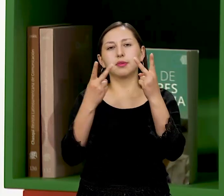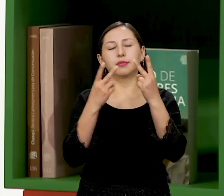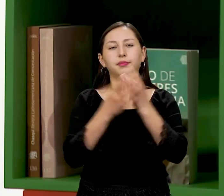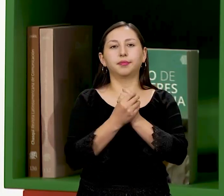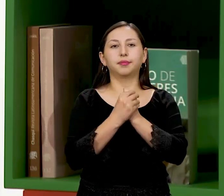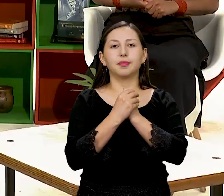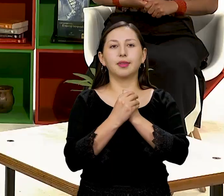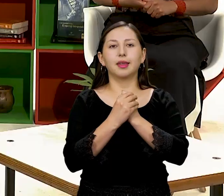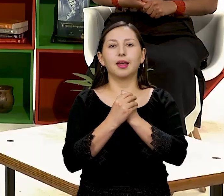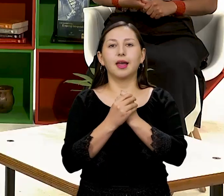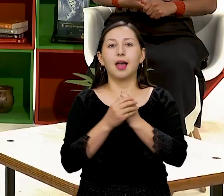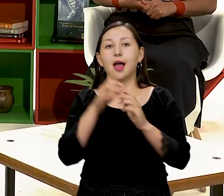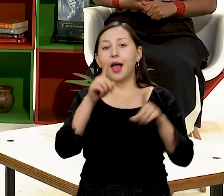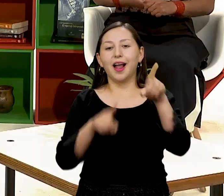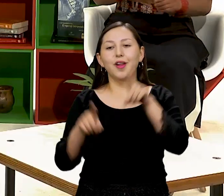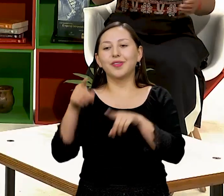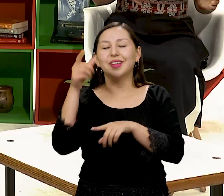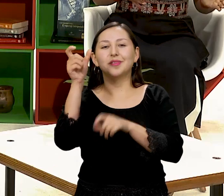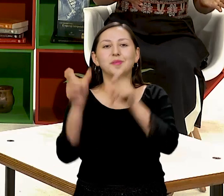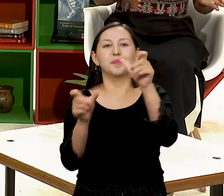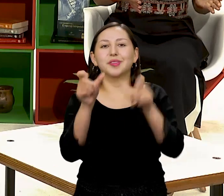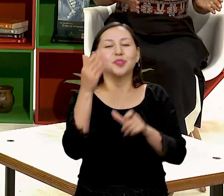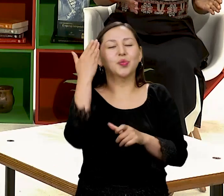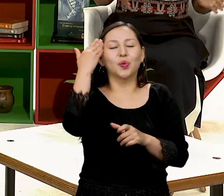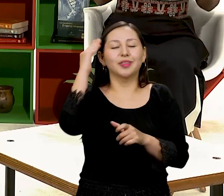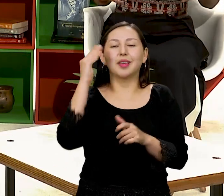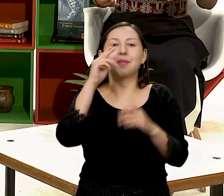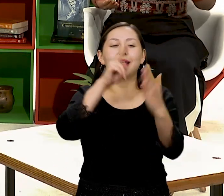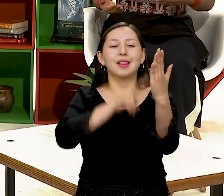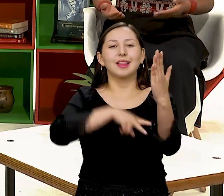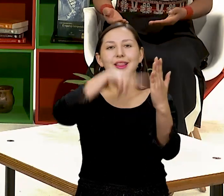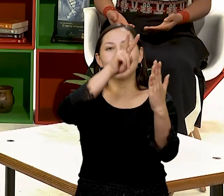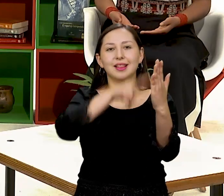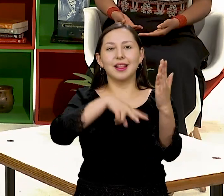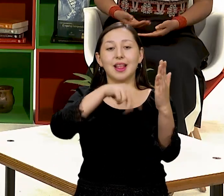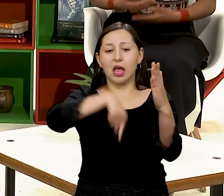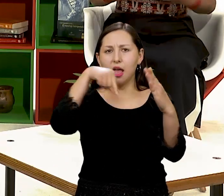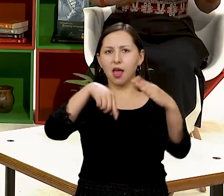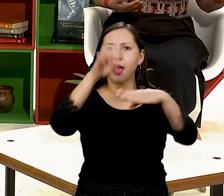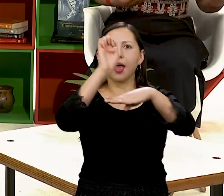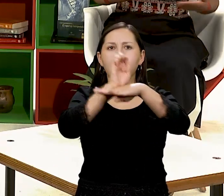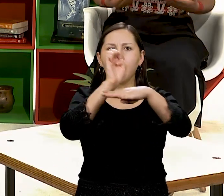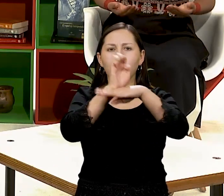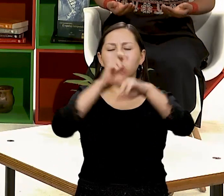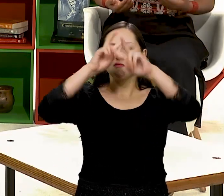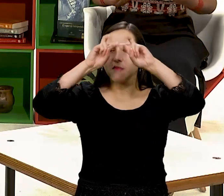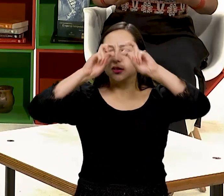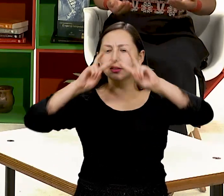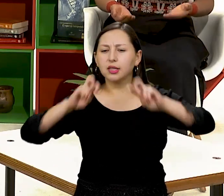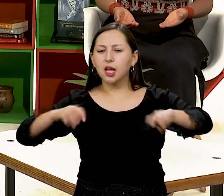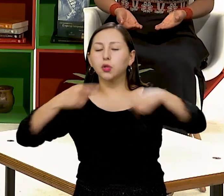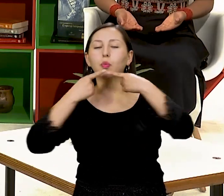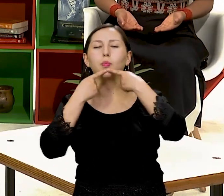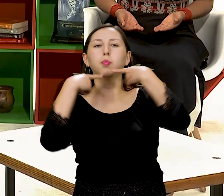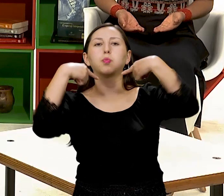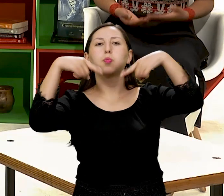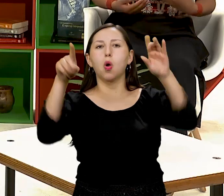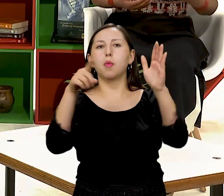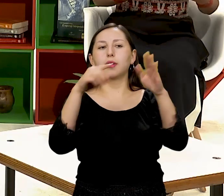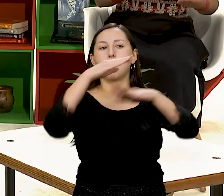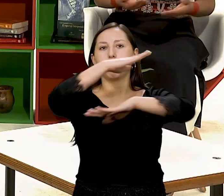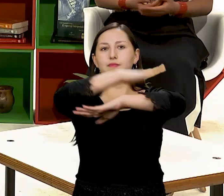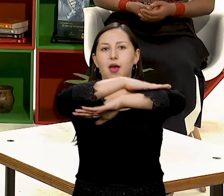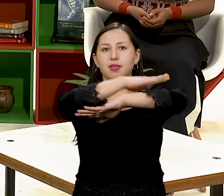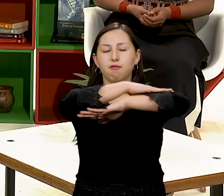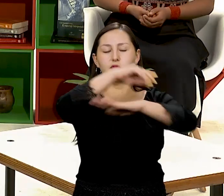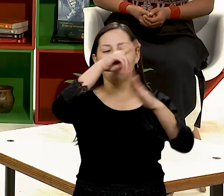tú me dirás, ¿por qué no se lo ha replicado? La cosa a veces es que no leemos las investigaciones que ya existen, que